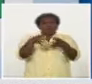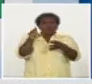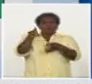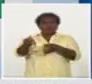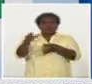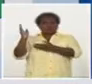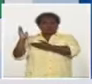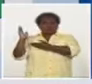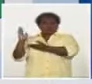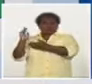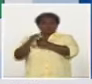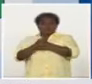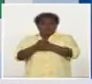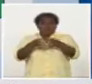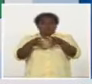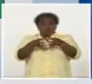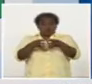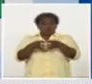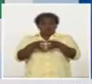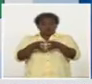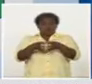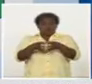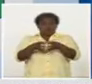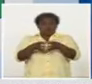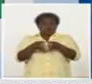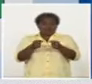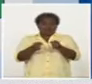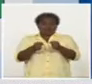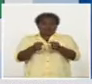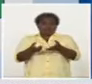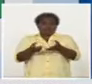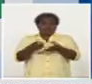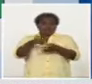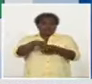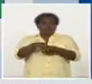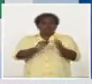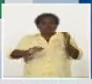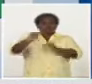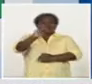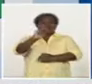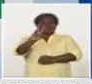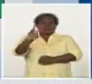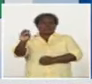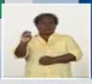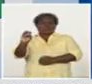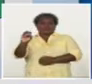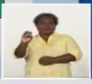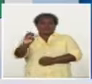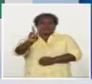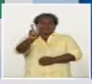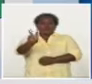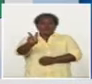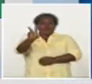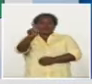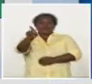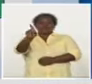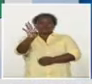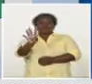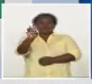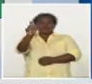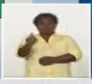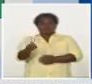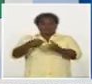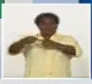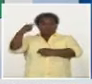es un grupo de mucho riesgo, pues nuevamente una cifra superior a 200, 214 en el día de ayer.